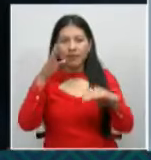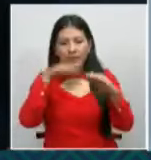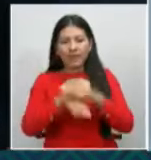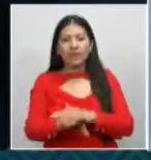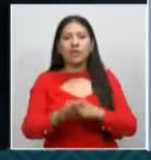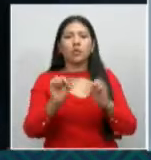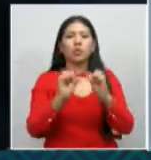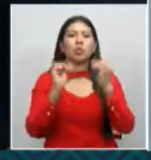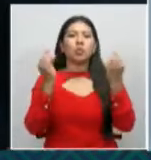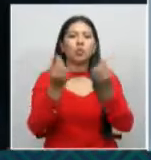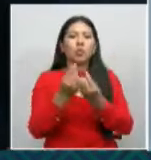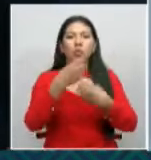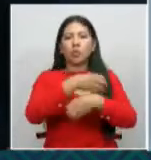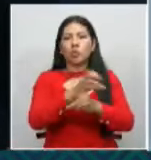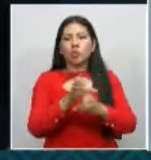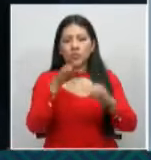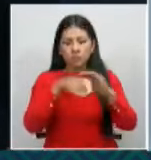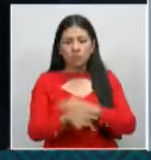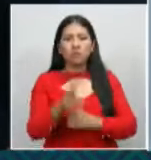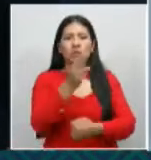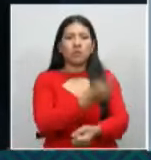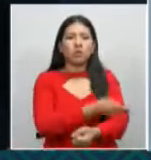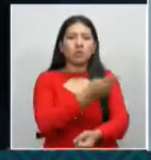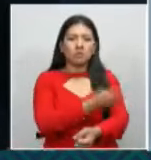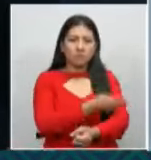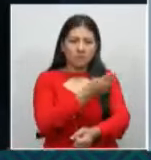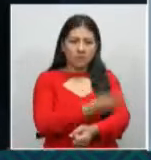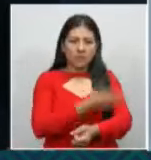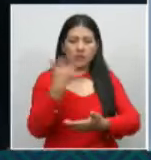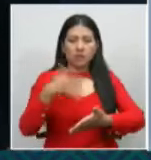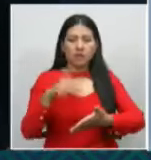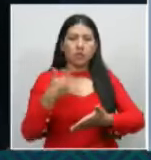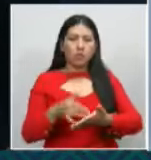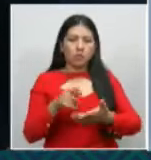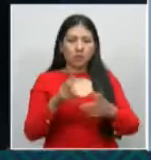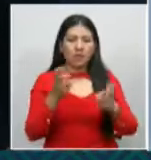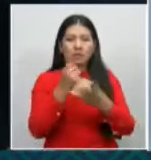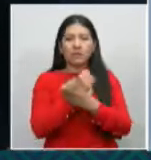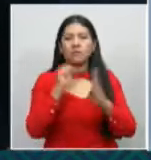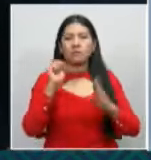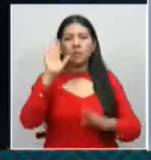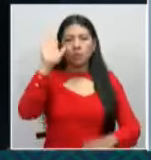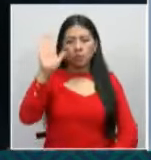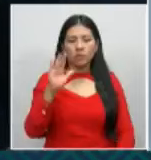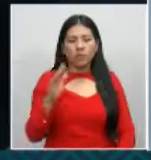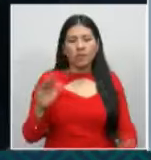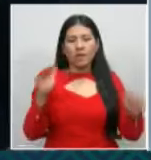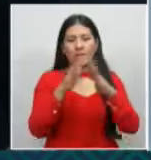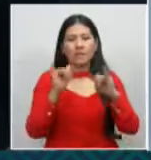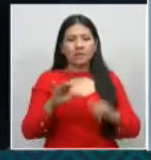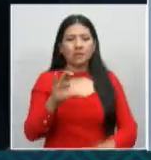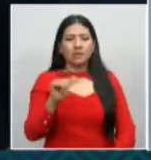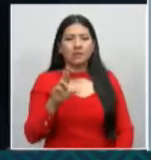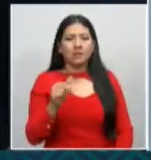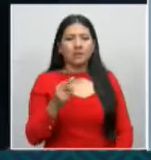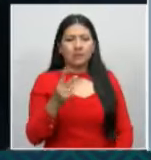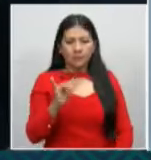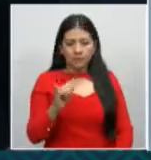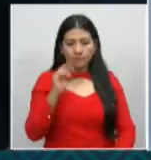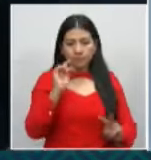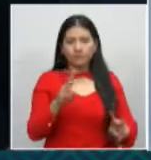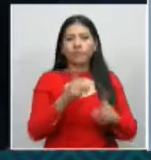aulas de la Escuela Superior de Formación de Maestros Simón Bolívar en Caranavi, La Paz. Es